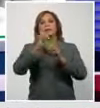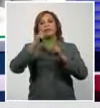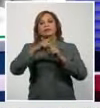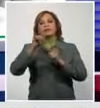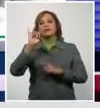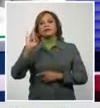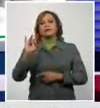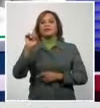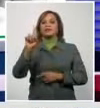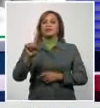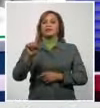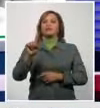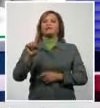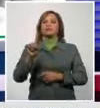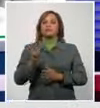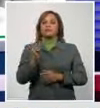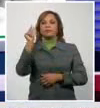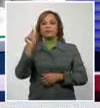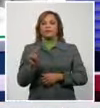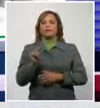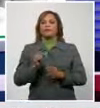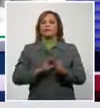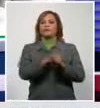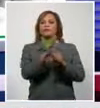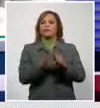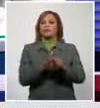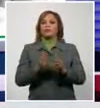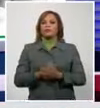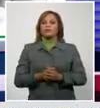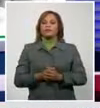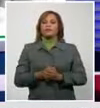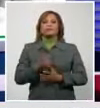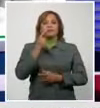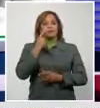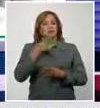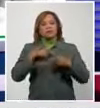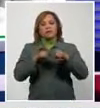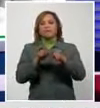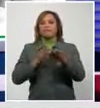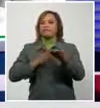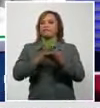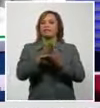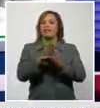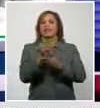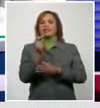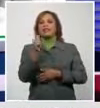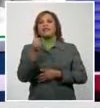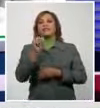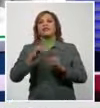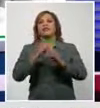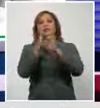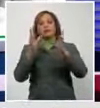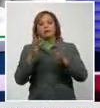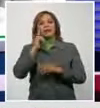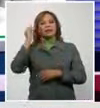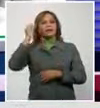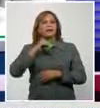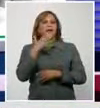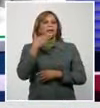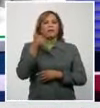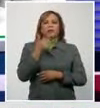71 nuevos casos por la COVID-19. Usted acompáñenos hasta las 10 de la mañana para seguir conociendo cuál